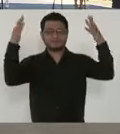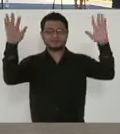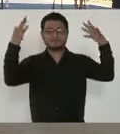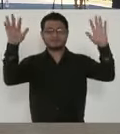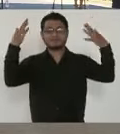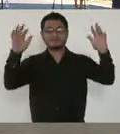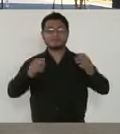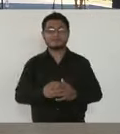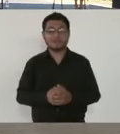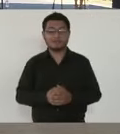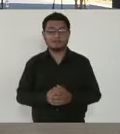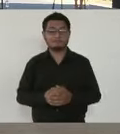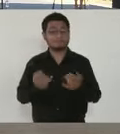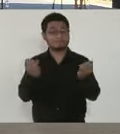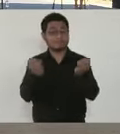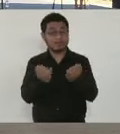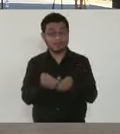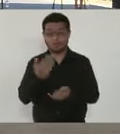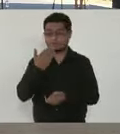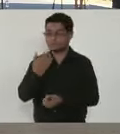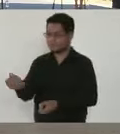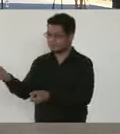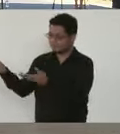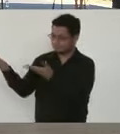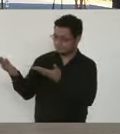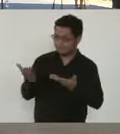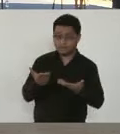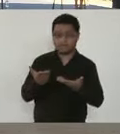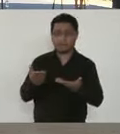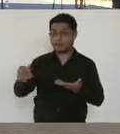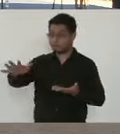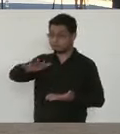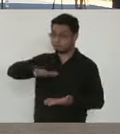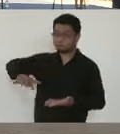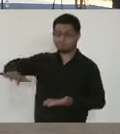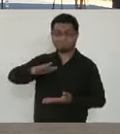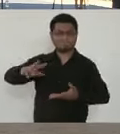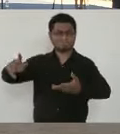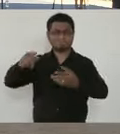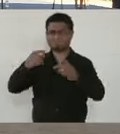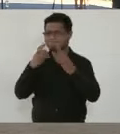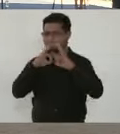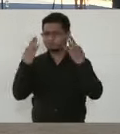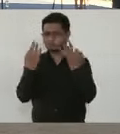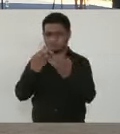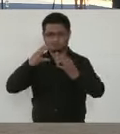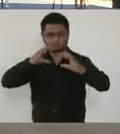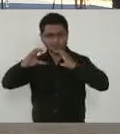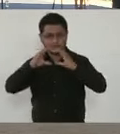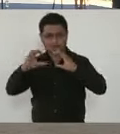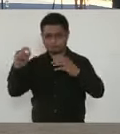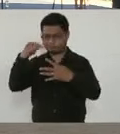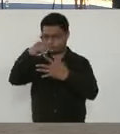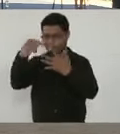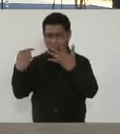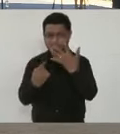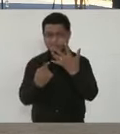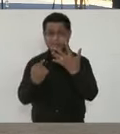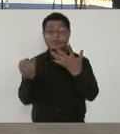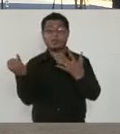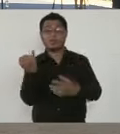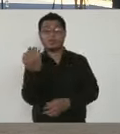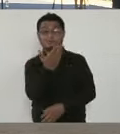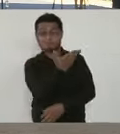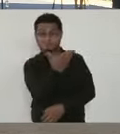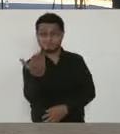Asimismo, damos la bienvenida a los representantes de los medios de comunicación y a quienes nos siguen a través